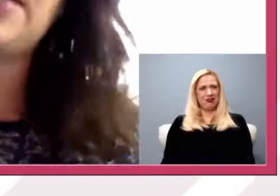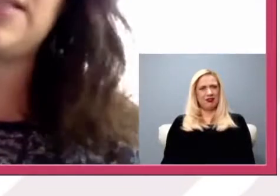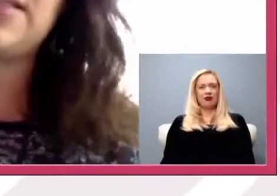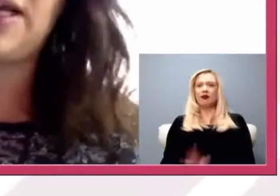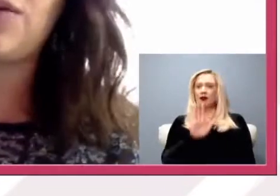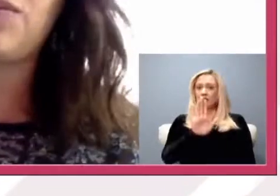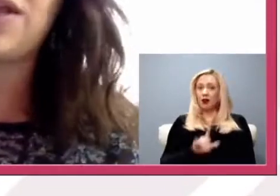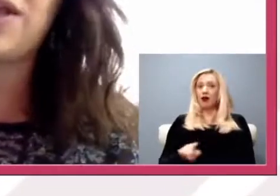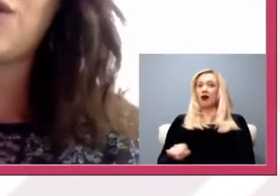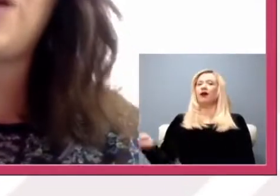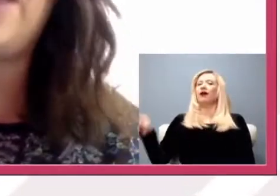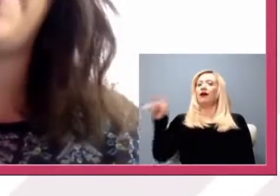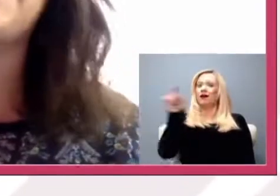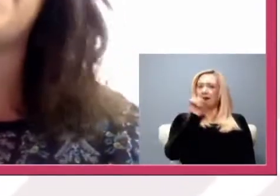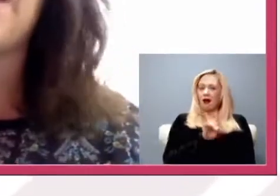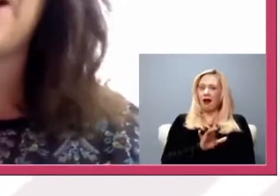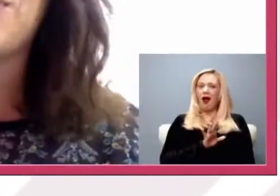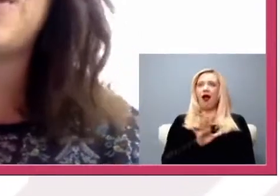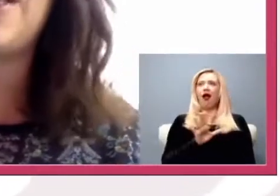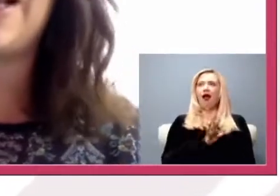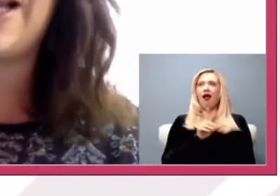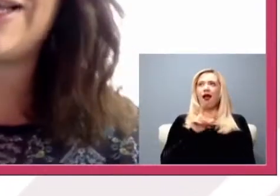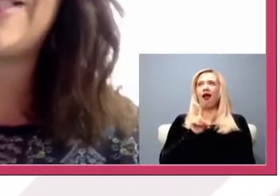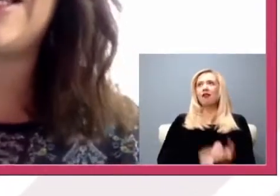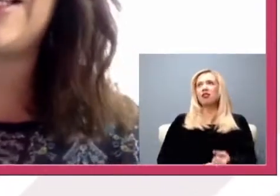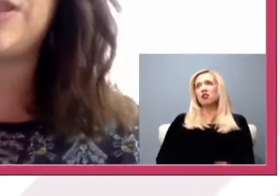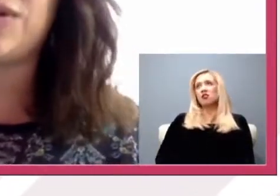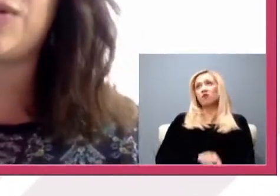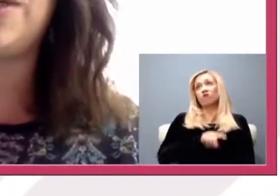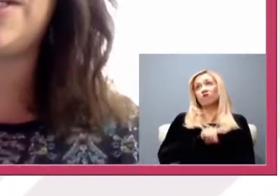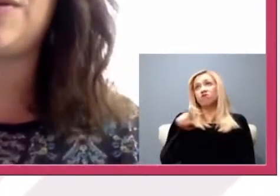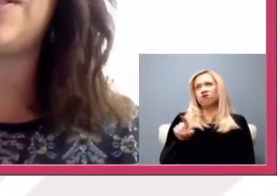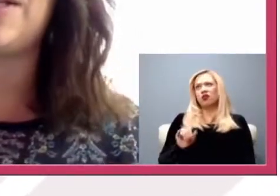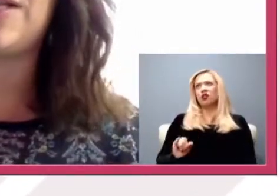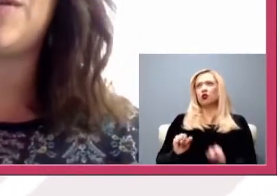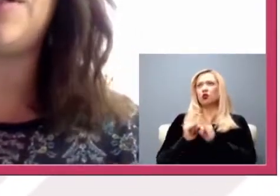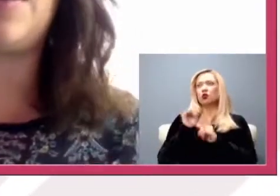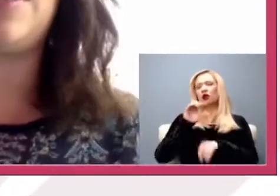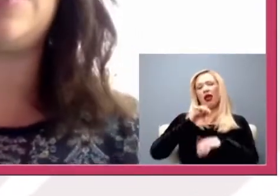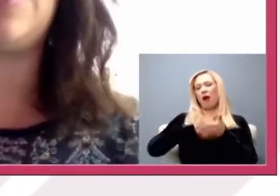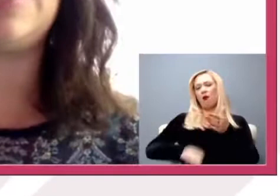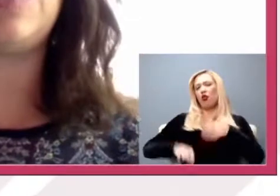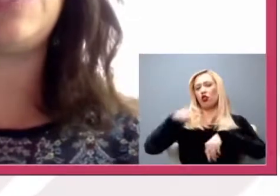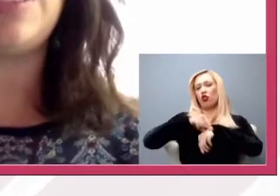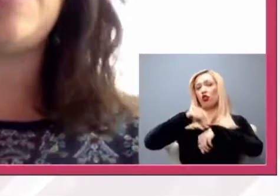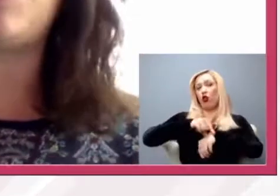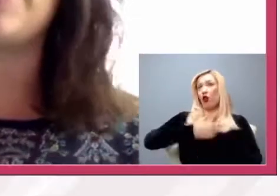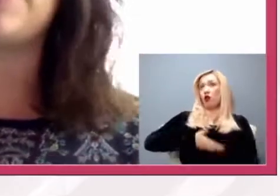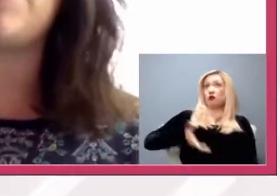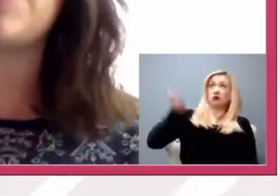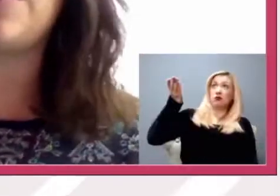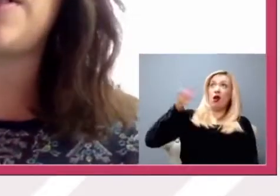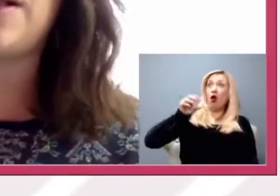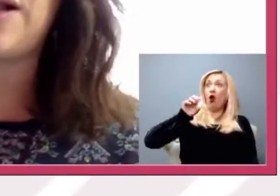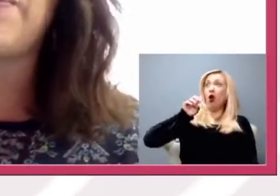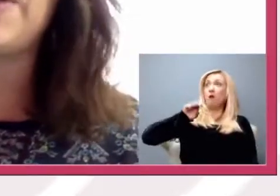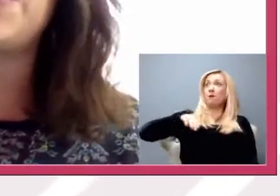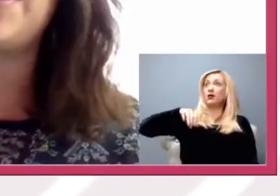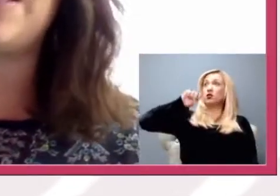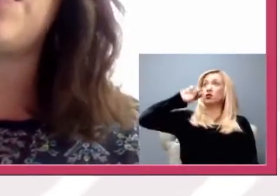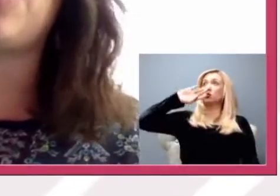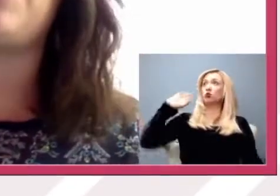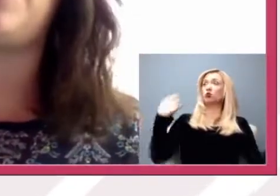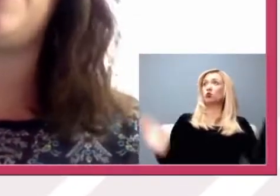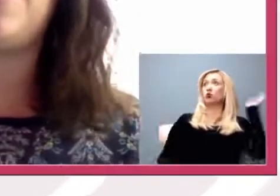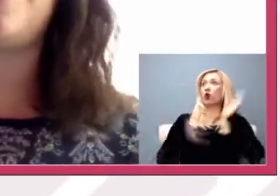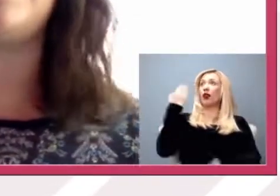autoridades que se convierten como en la máxima, digamos, de declarar ciertas situaciones, ¿no? En este caso es la Organización de la Salud, pero que sabemos con el paso del